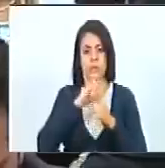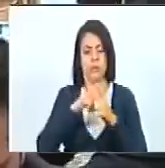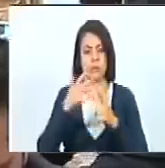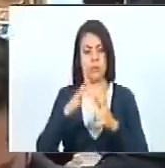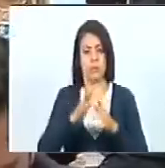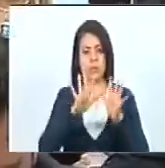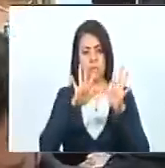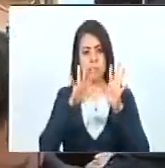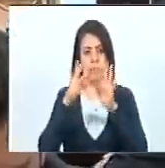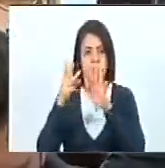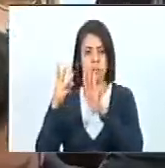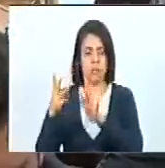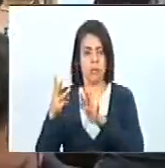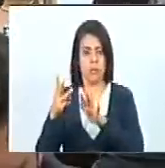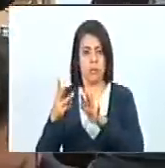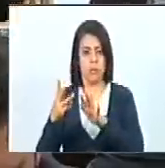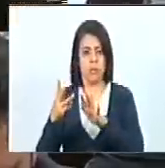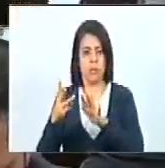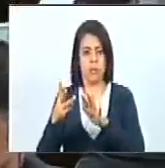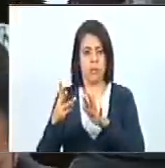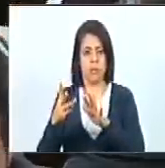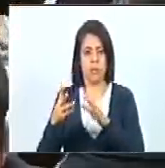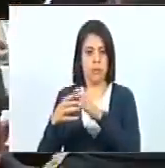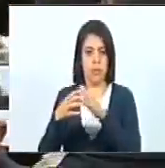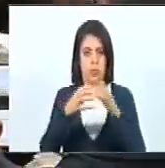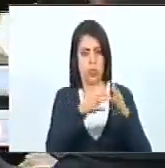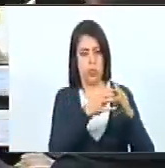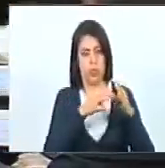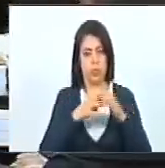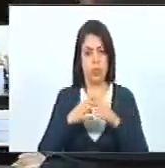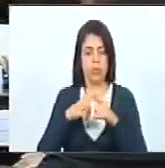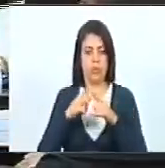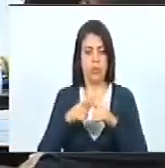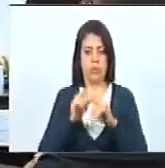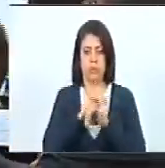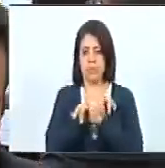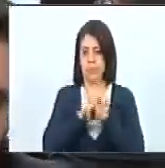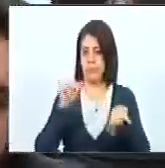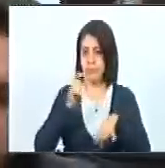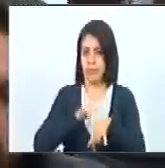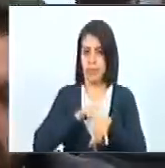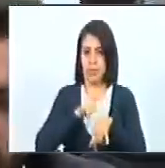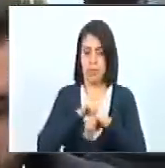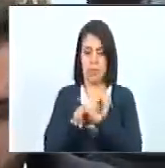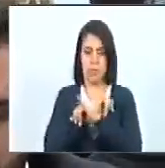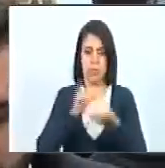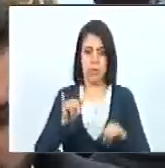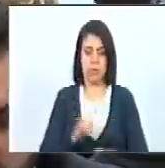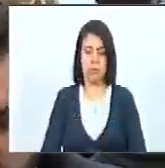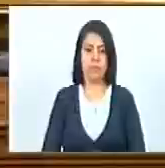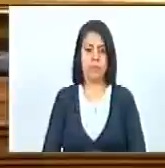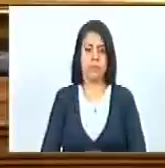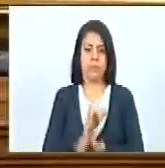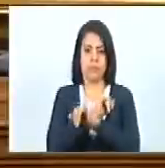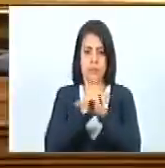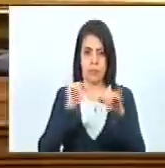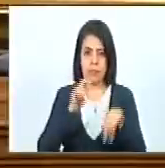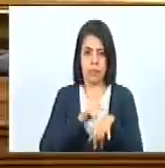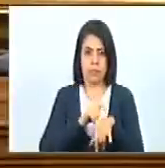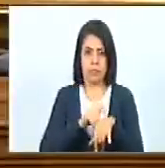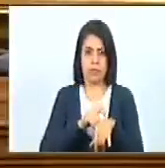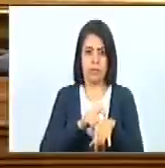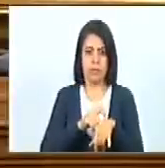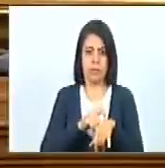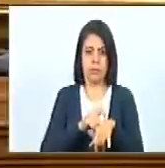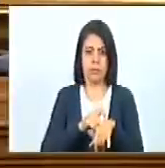aproximadamente 18 máquinas extrayendo. Tiempo, trabajando, diputado. Y quiero decirle para tiempo, diputado. Gracias,